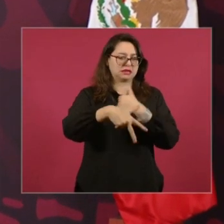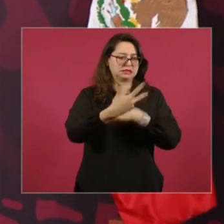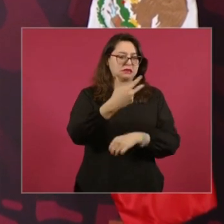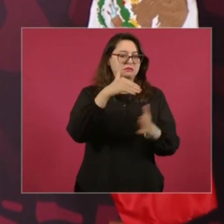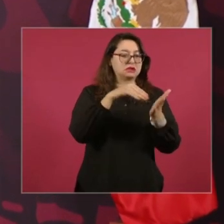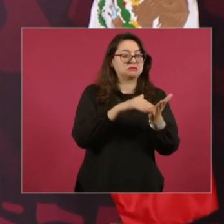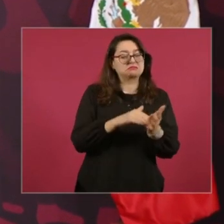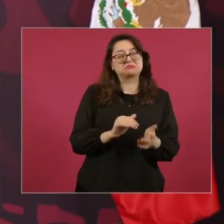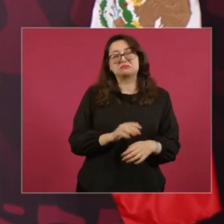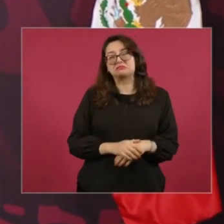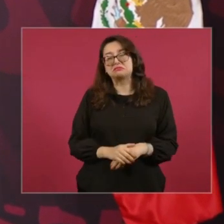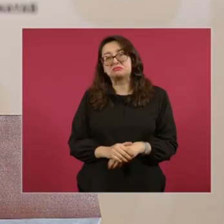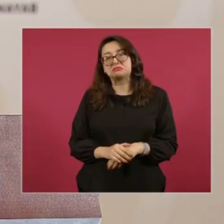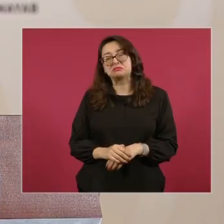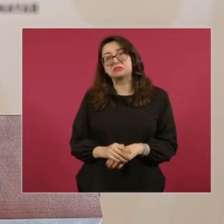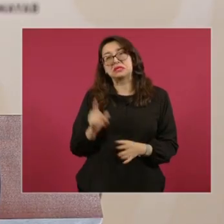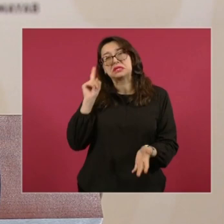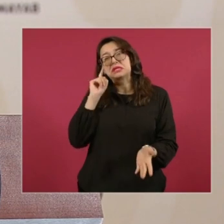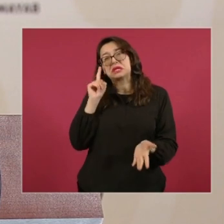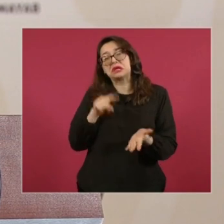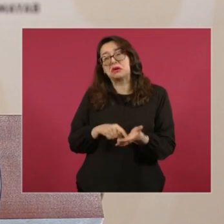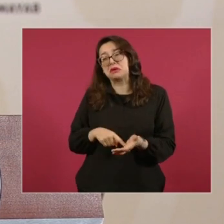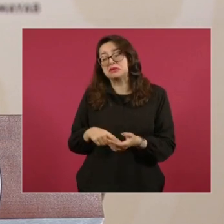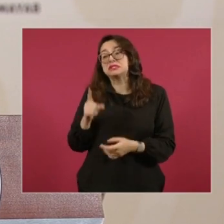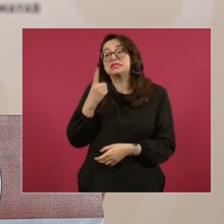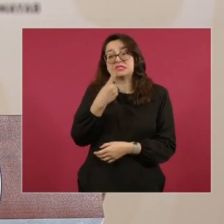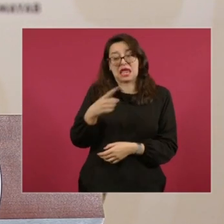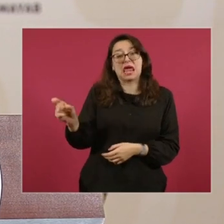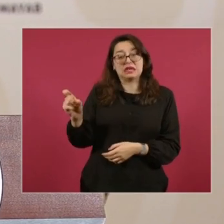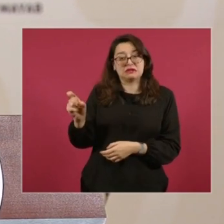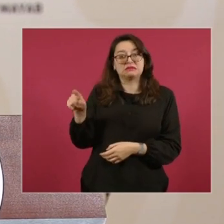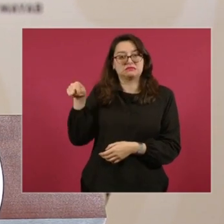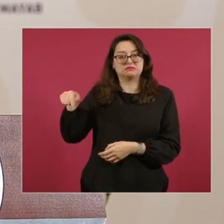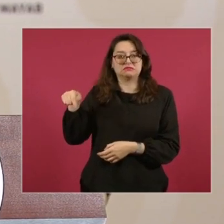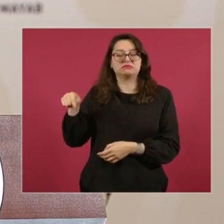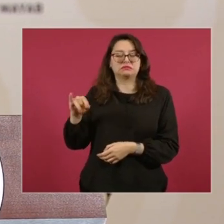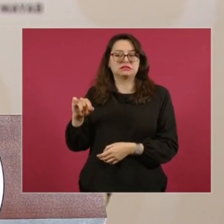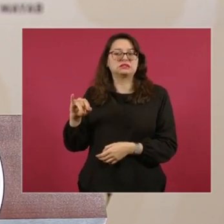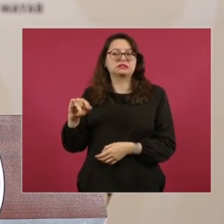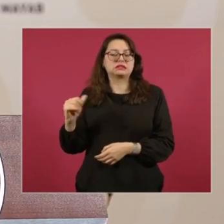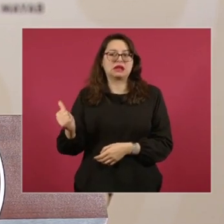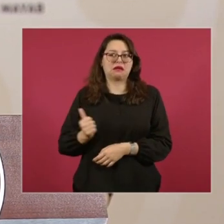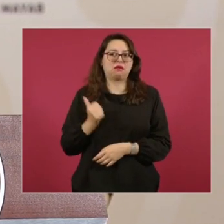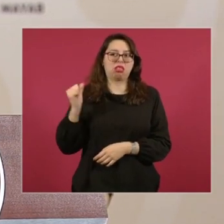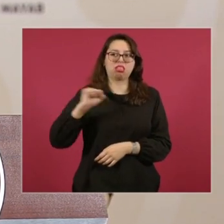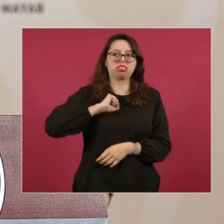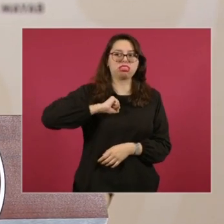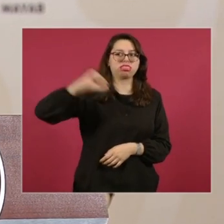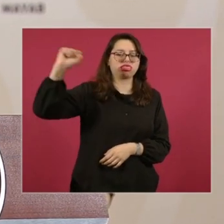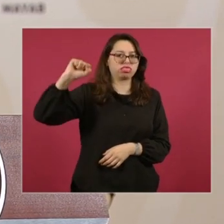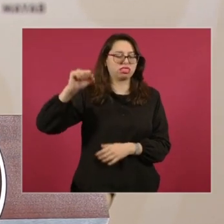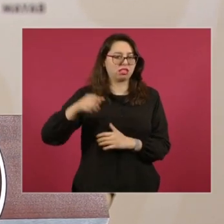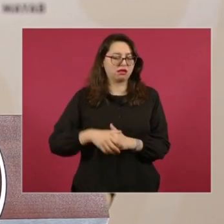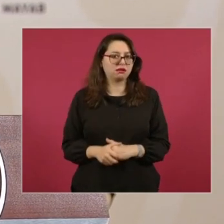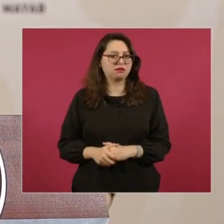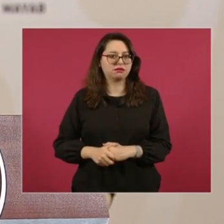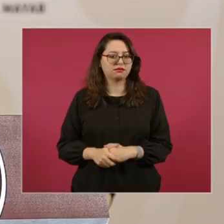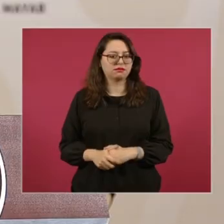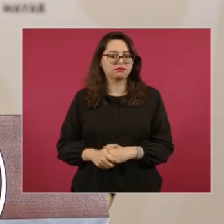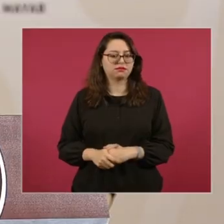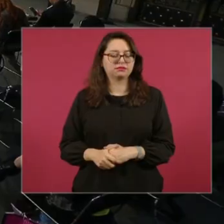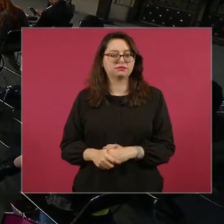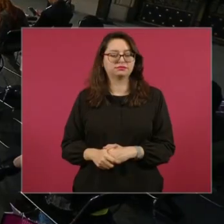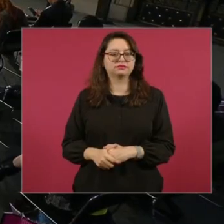A lo mejor vamos el próximo lunes a tener los datos de los que se fueron con